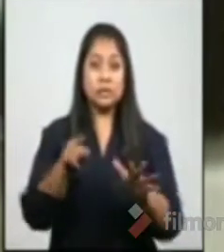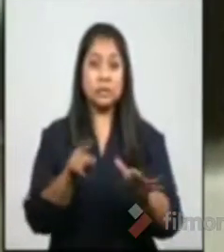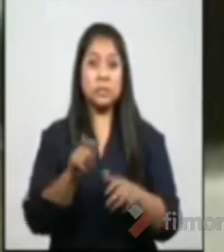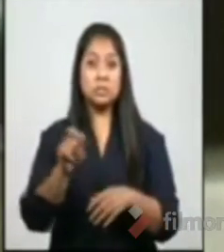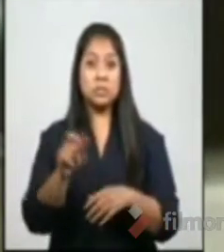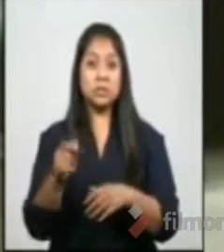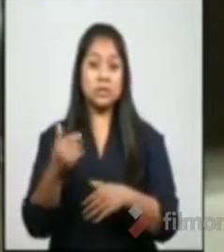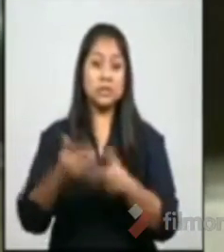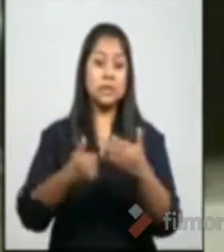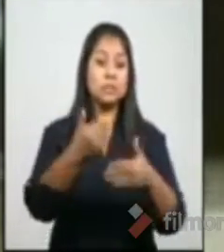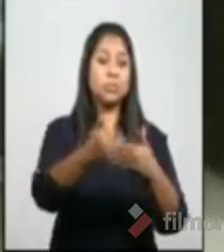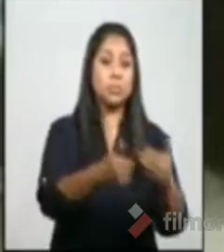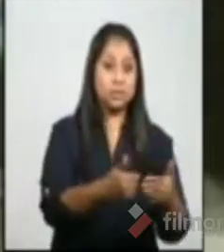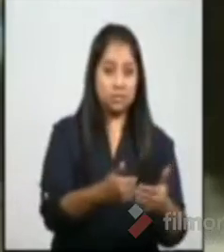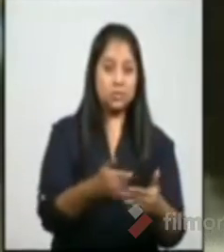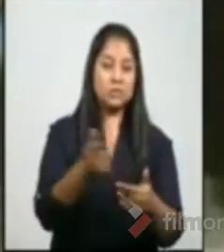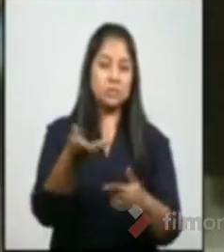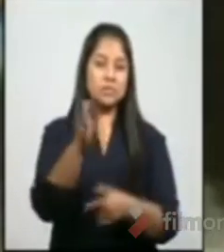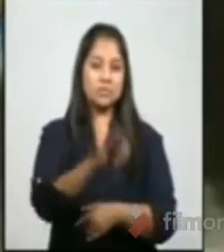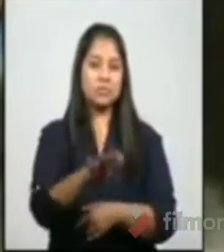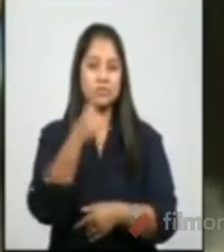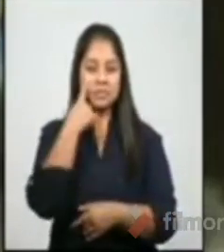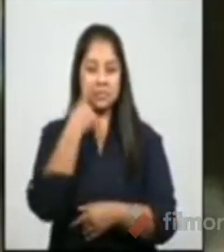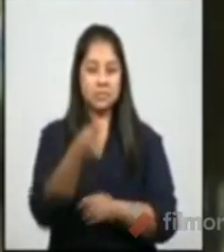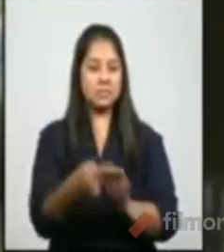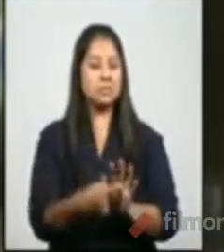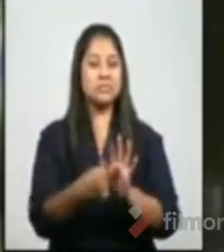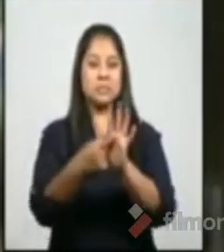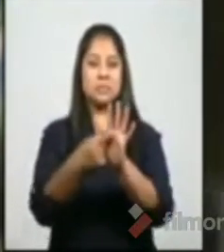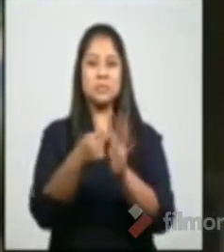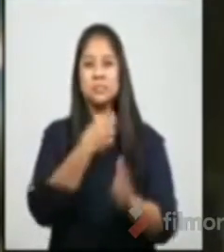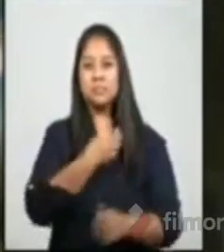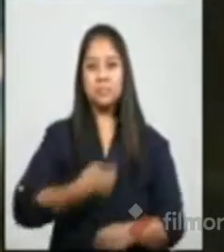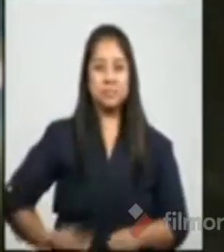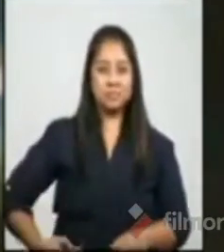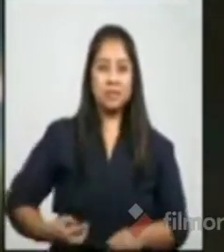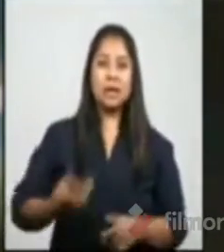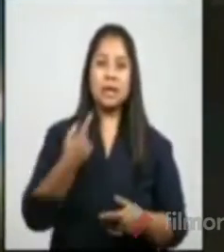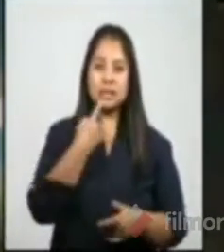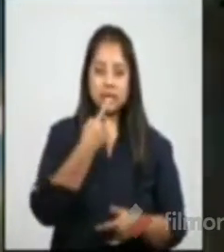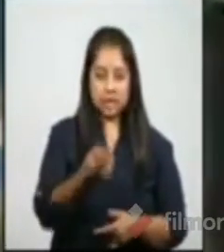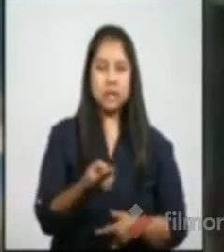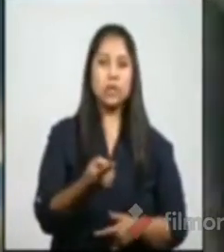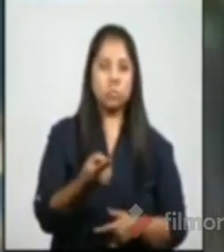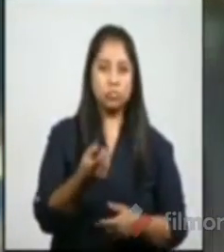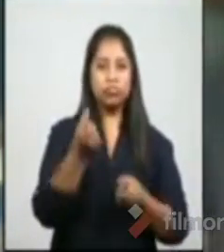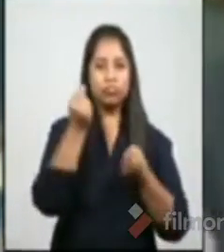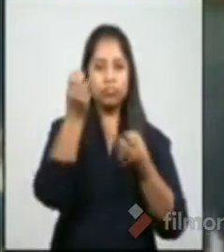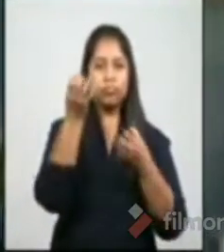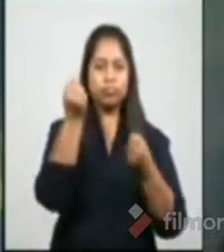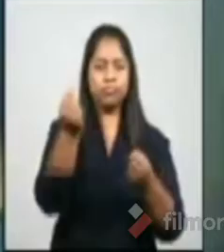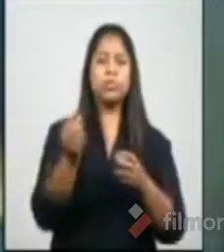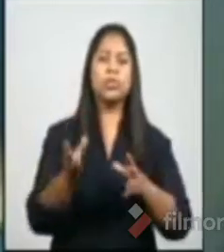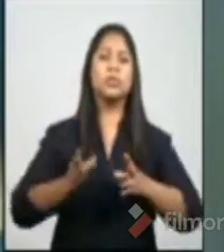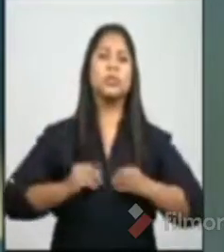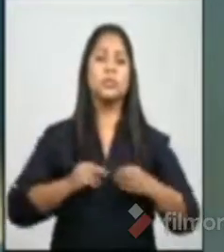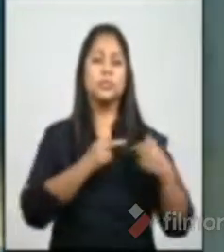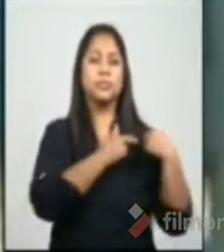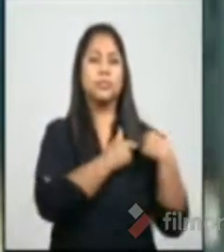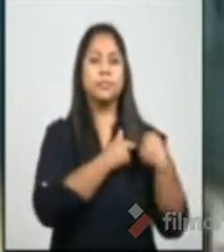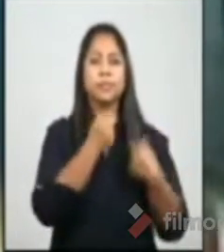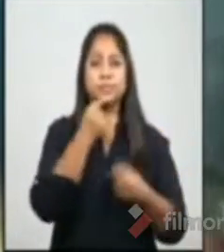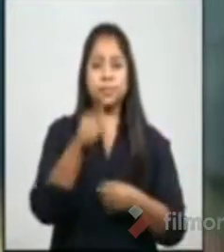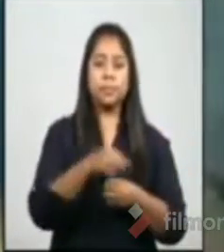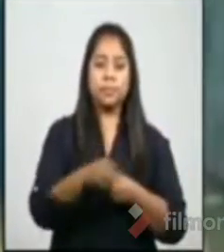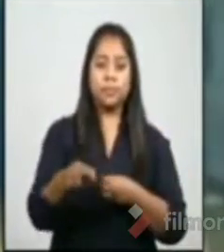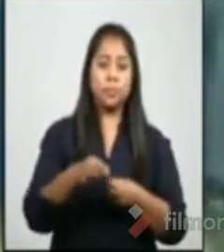después que el señor presidente empeñó su palabra y se comprometió con el pueblo de San Miguelito